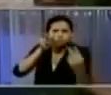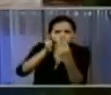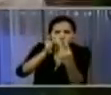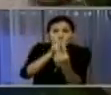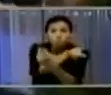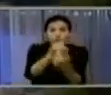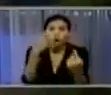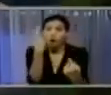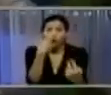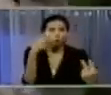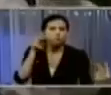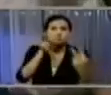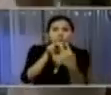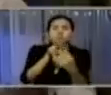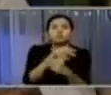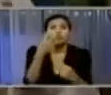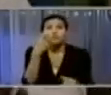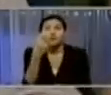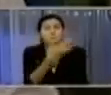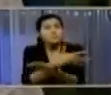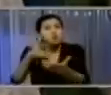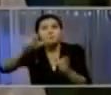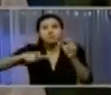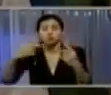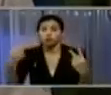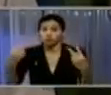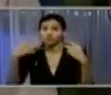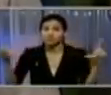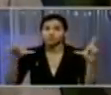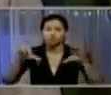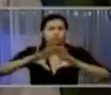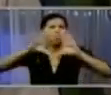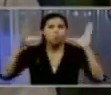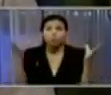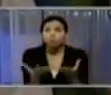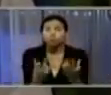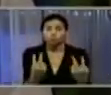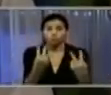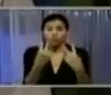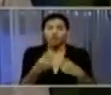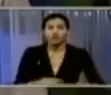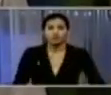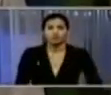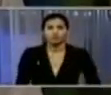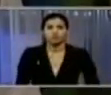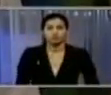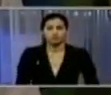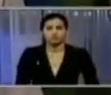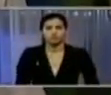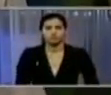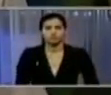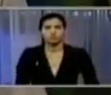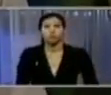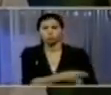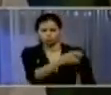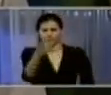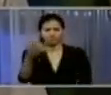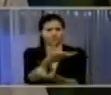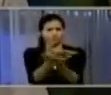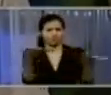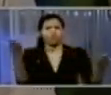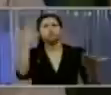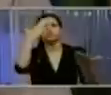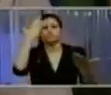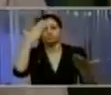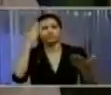a ustedes, veo a millones que nos ven en Venezuela y en el mundo. Yo sé quién es. Todos los que están aquí, yo sé dónde están. Ahí está